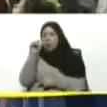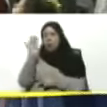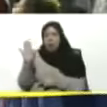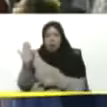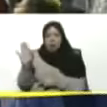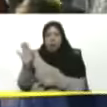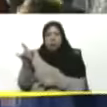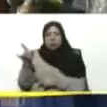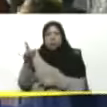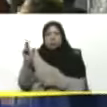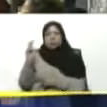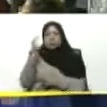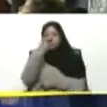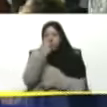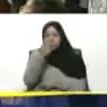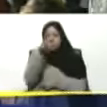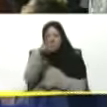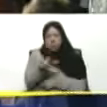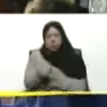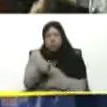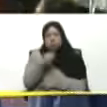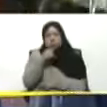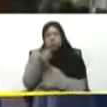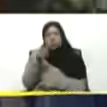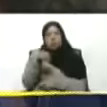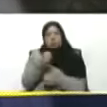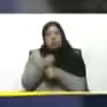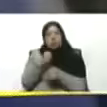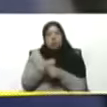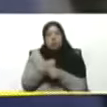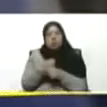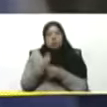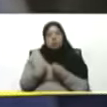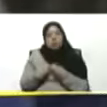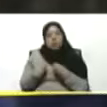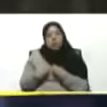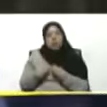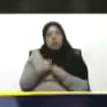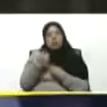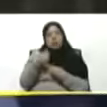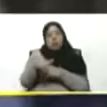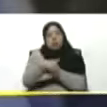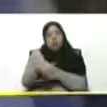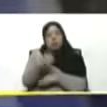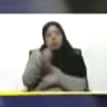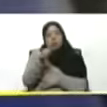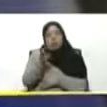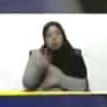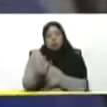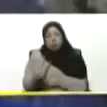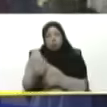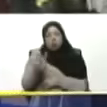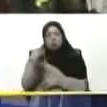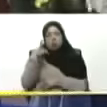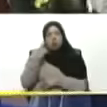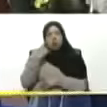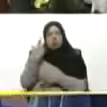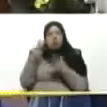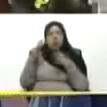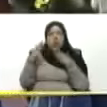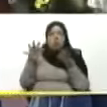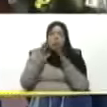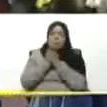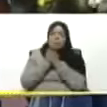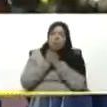Humberto Clark llegaba por allá. Cuando yo vivía en la calle 14, Jorge, vente para acá, Jorge Rodríguez, porque está por allá. Un aplauso a Jorge